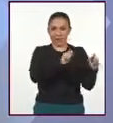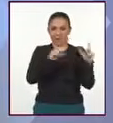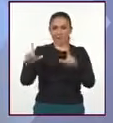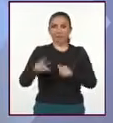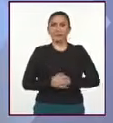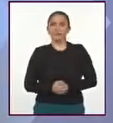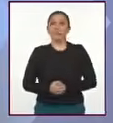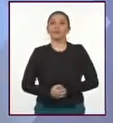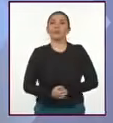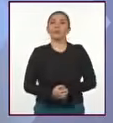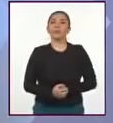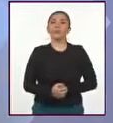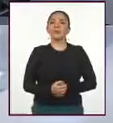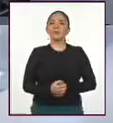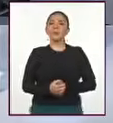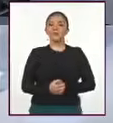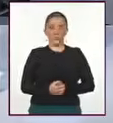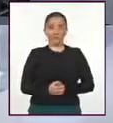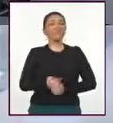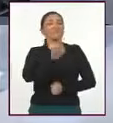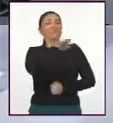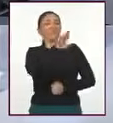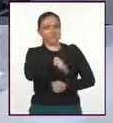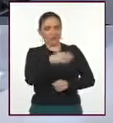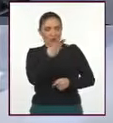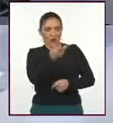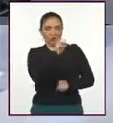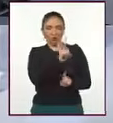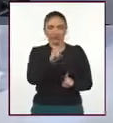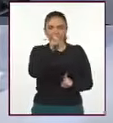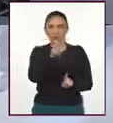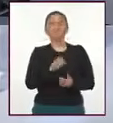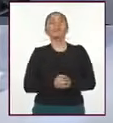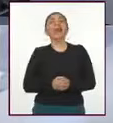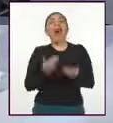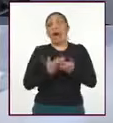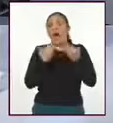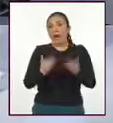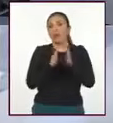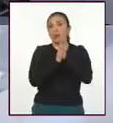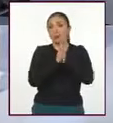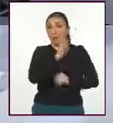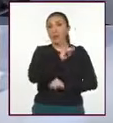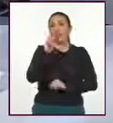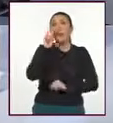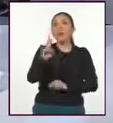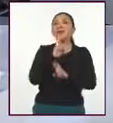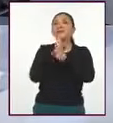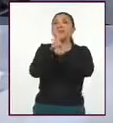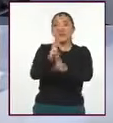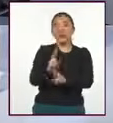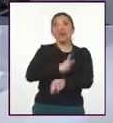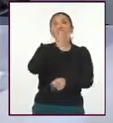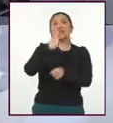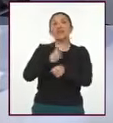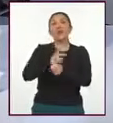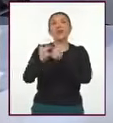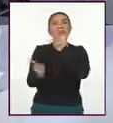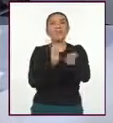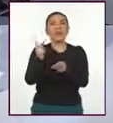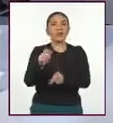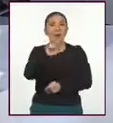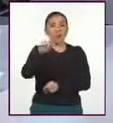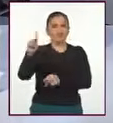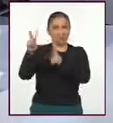pantalla. Doctor Modesto, ahora sí quisiera que por favor revisemos las respuestas a la segunda pregunta que hicimos